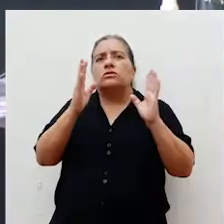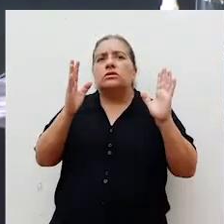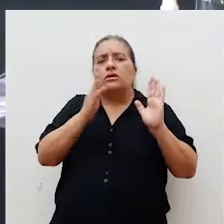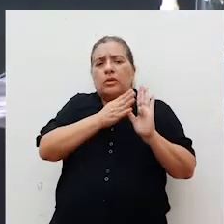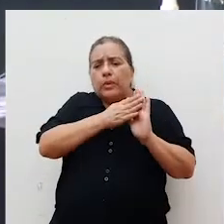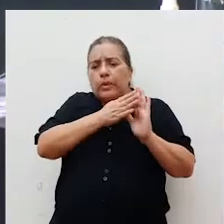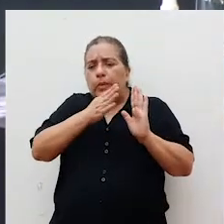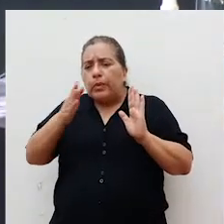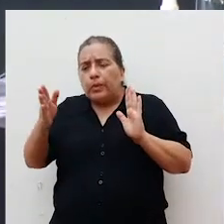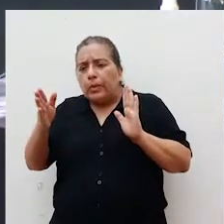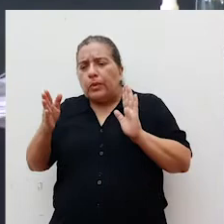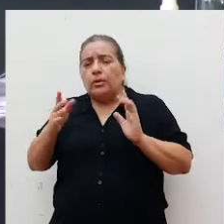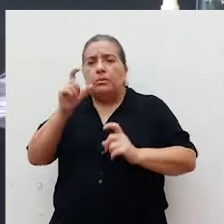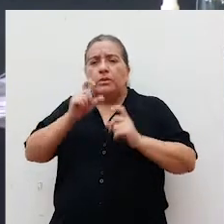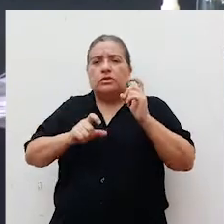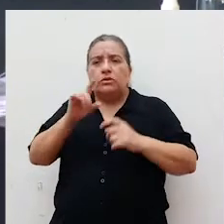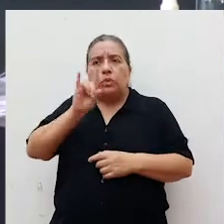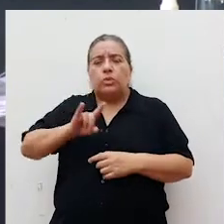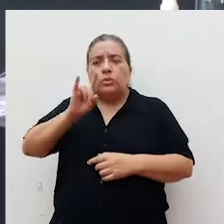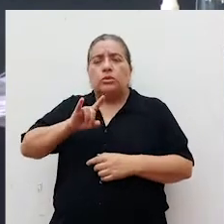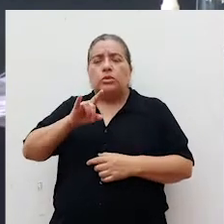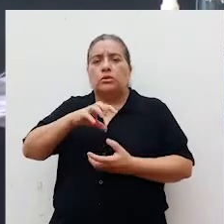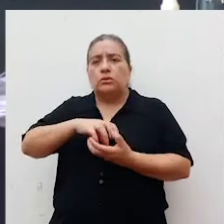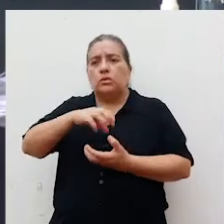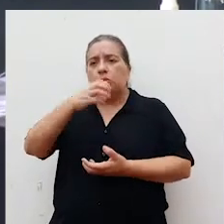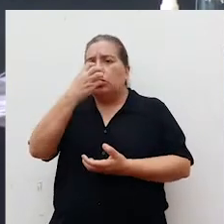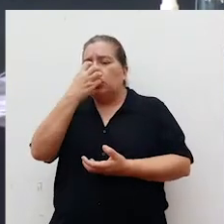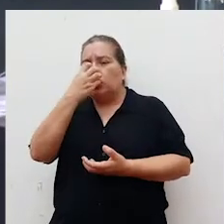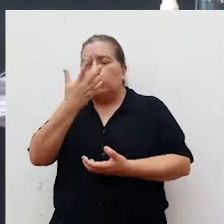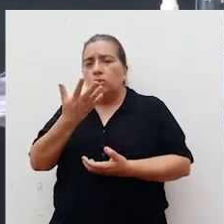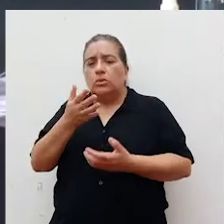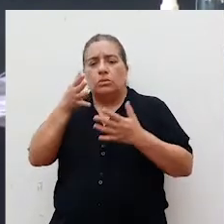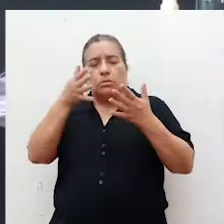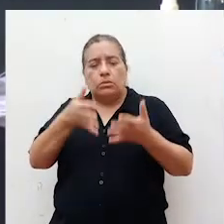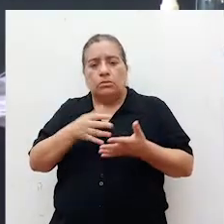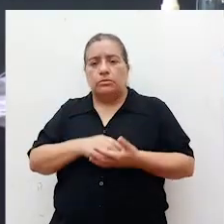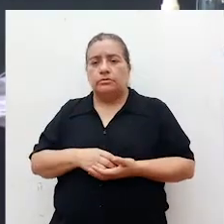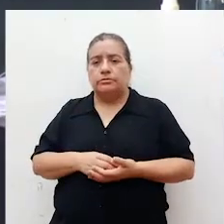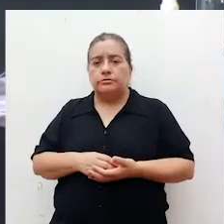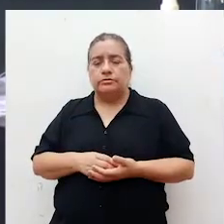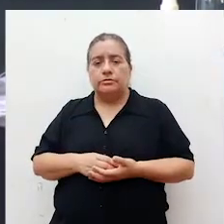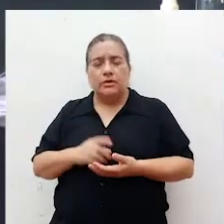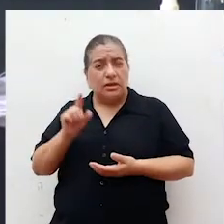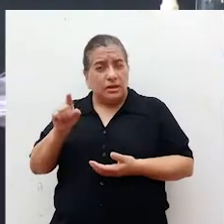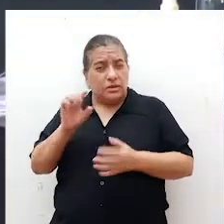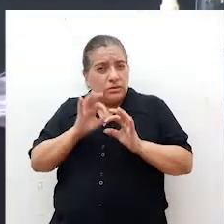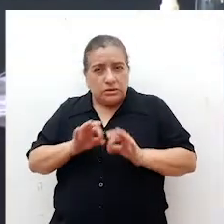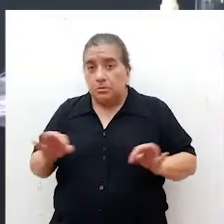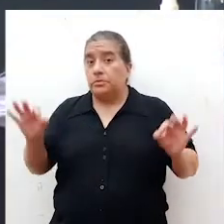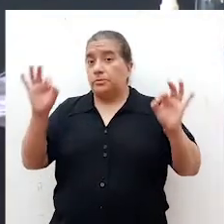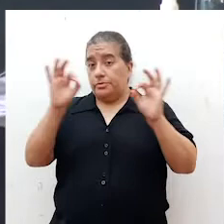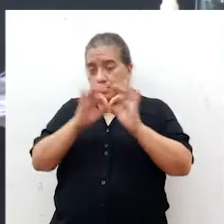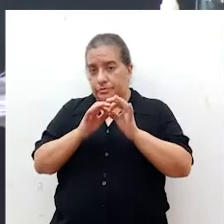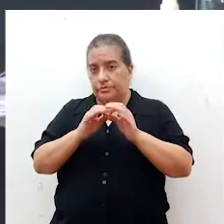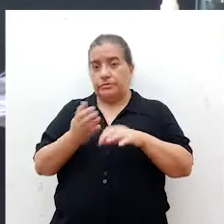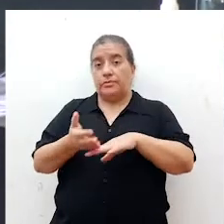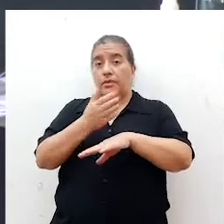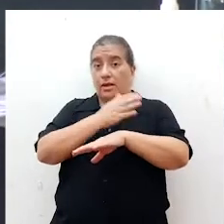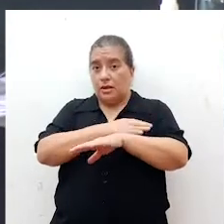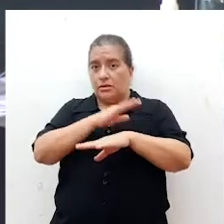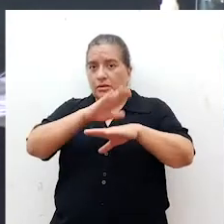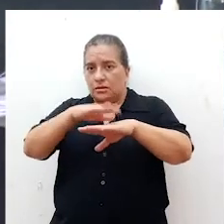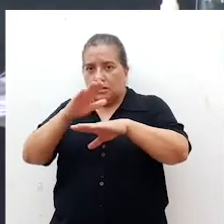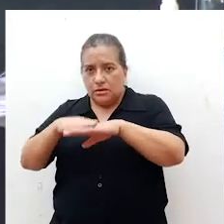oxígeno, cuántos días de oxígeno todavía tenía la población. Y permítanme, esto es